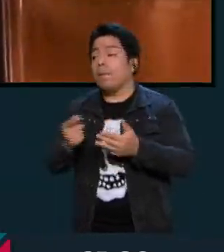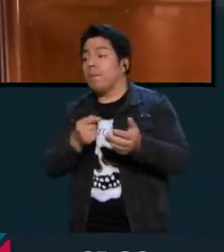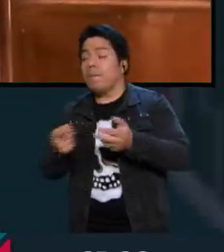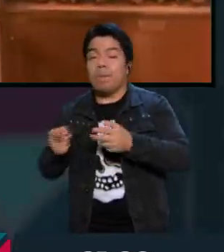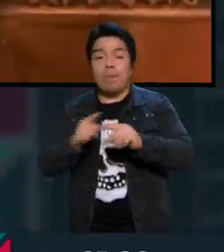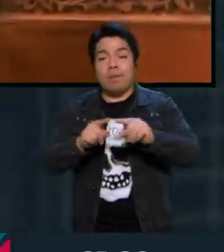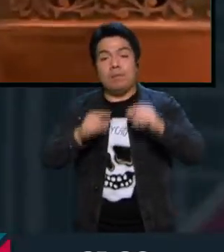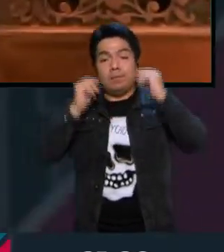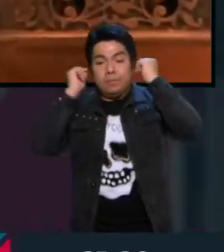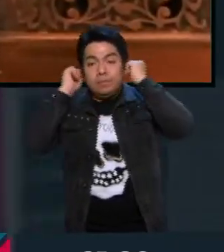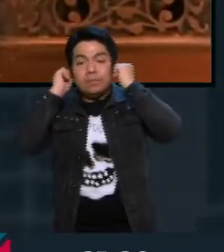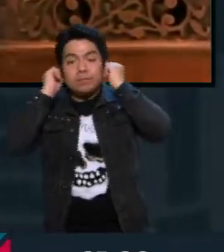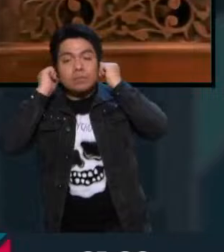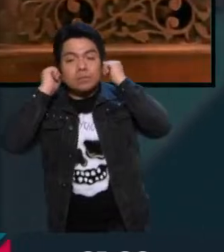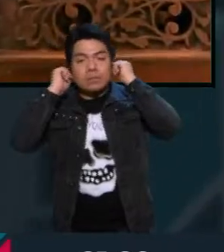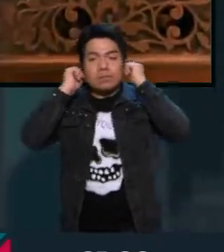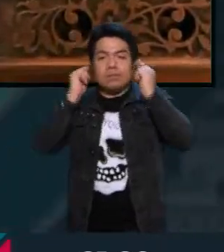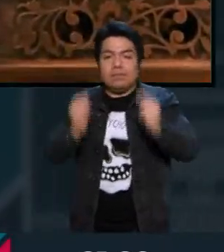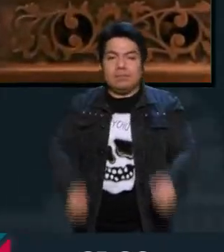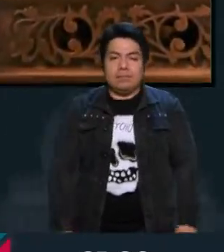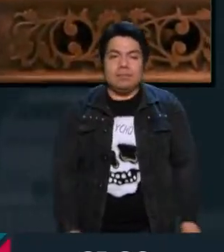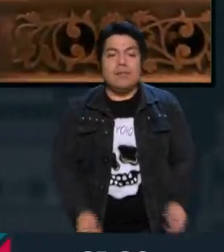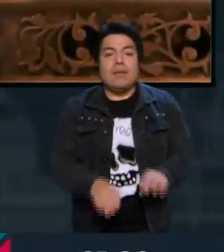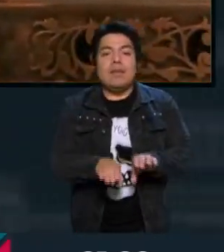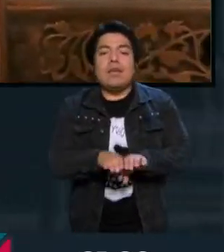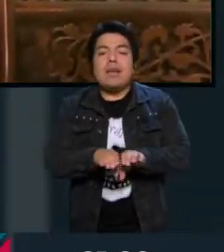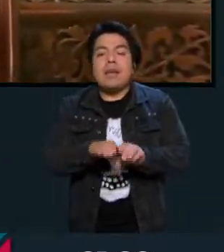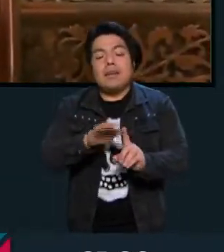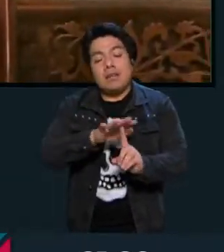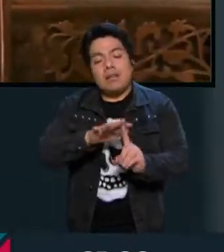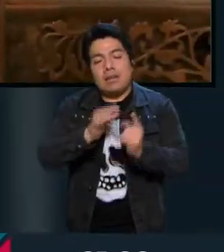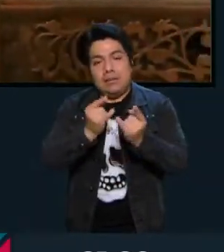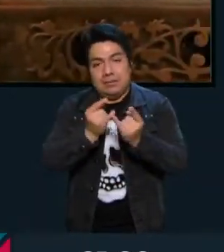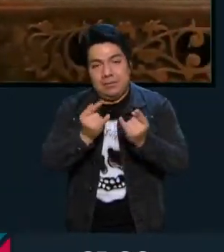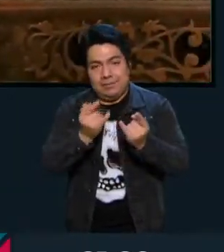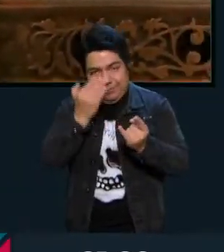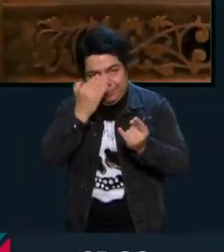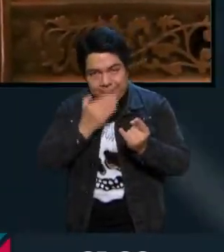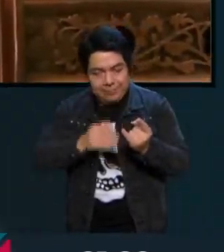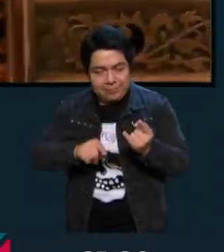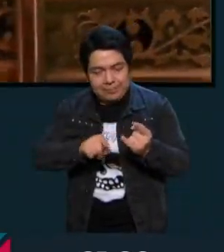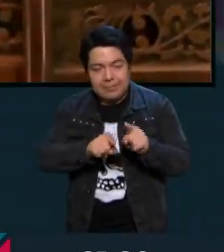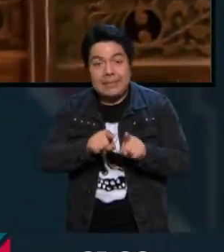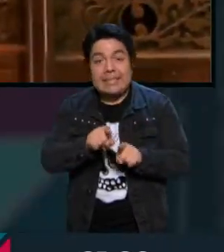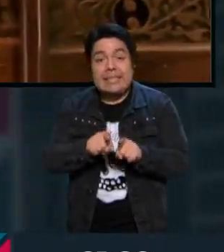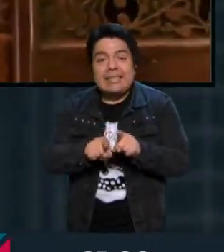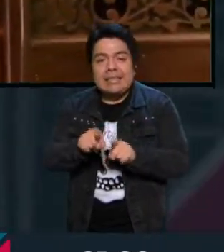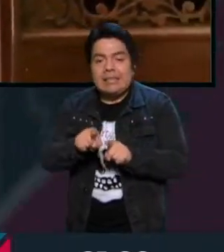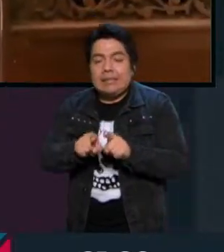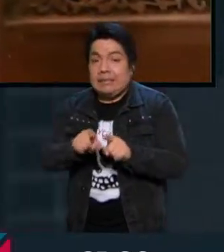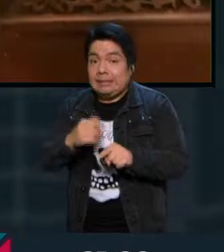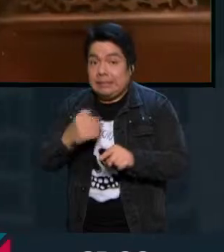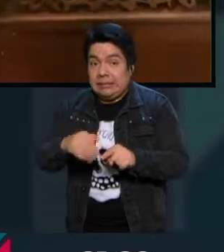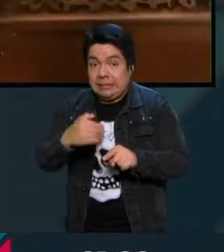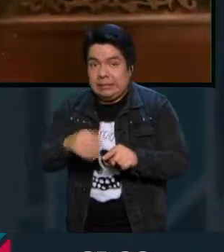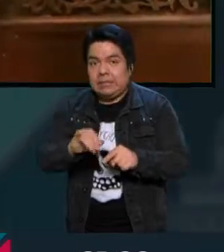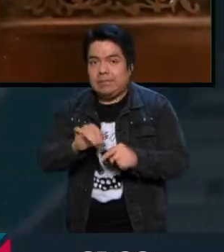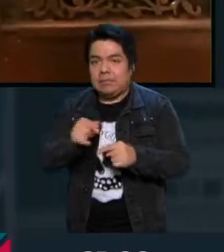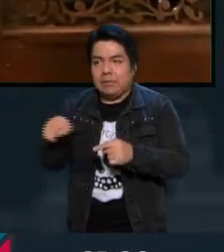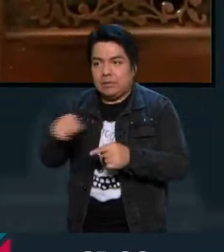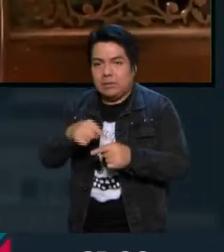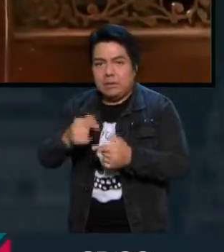embajador estadounidense dentro. Y poniéndolo en un contexto histórico, querido Braulio, no han sido cosas menores las